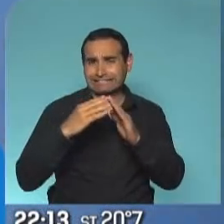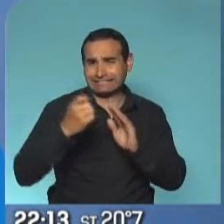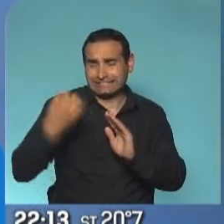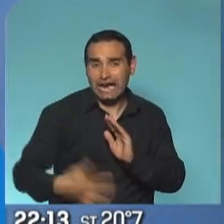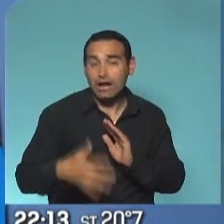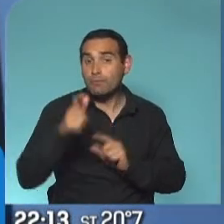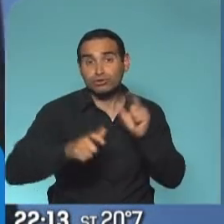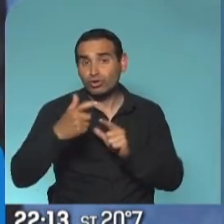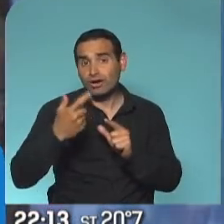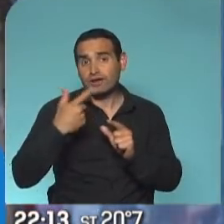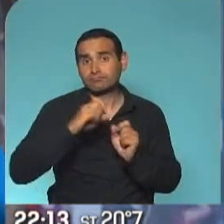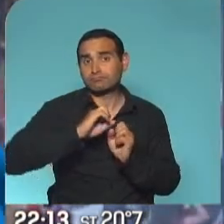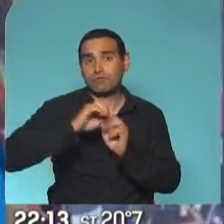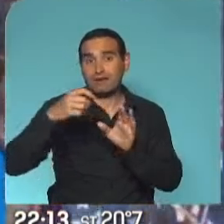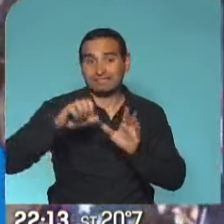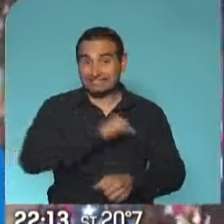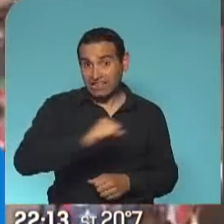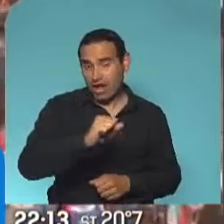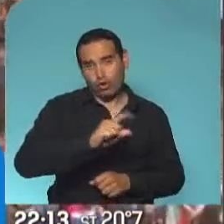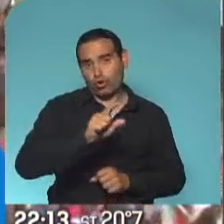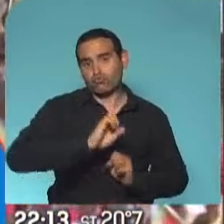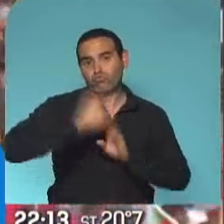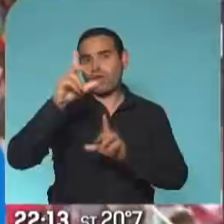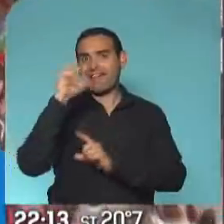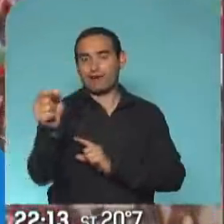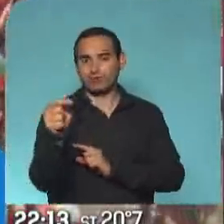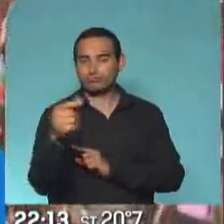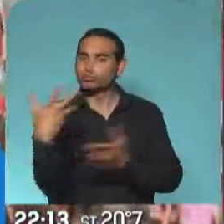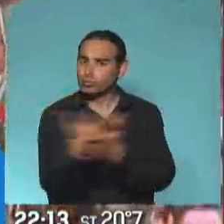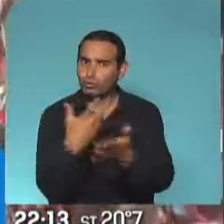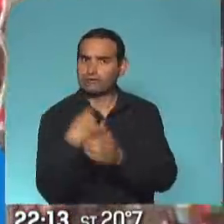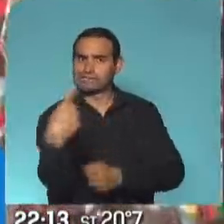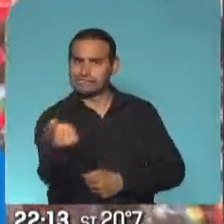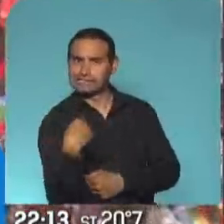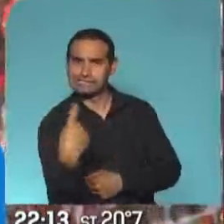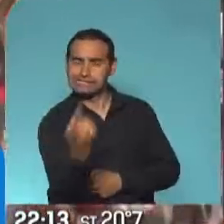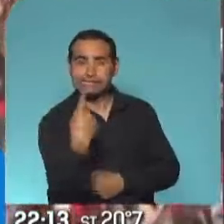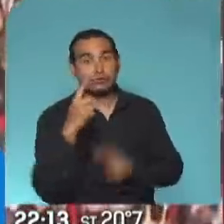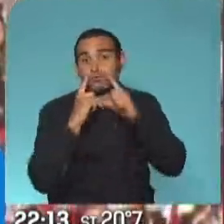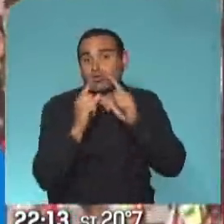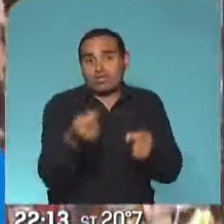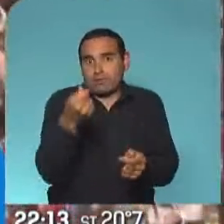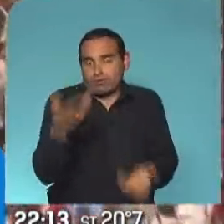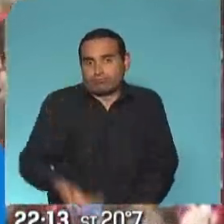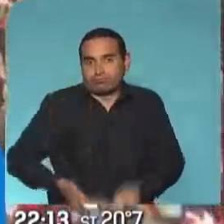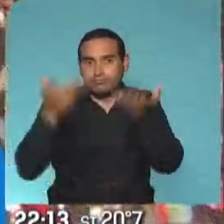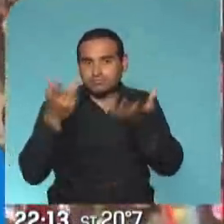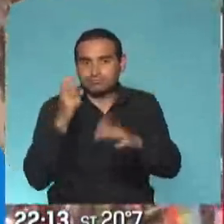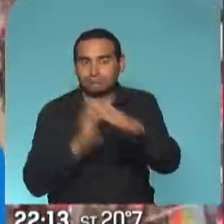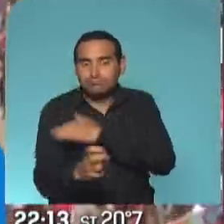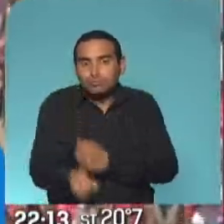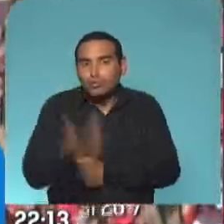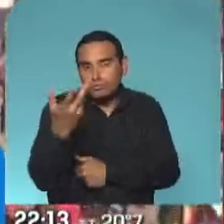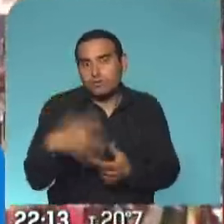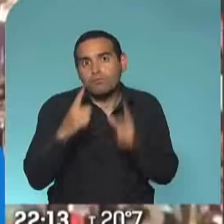se ha tenido que ir a vivir lejos del centro de Santiago y por lo tanto sufre mucho el transporte y por lo tanto protesta cuando le aumentan los precios del transporte. Es decir, esto también